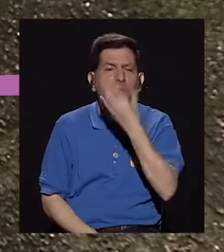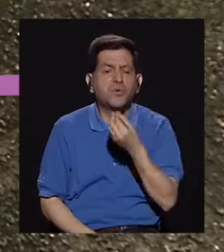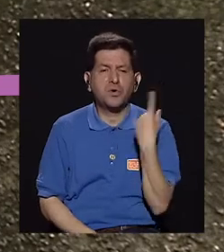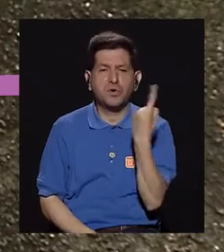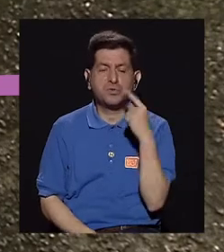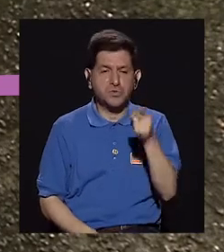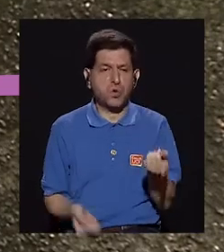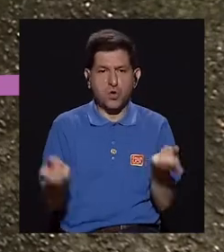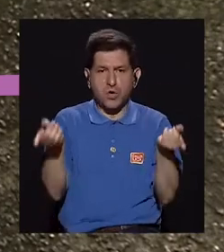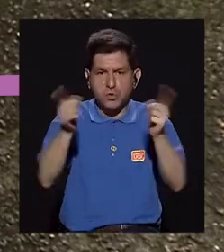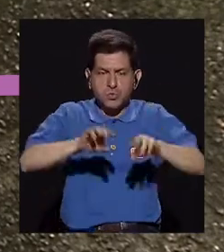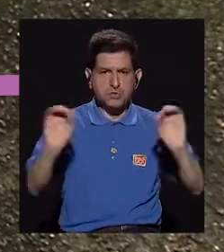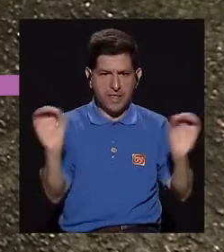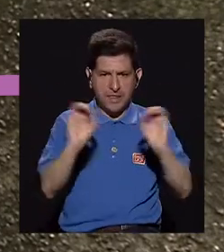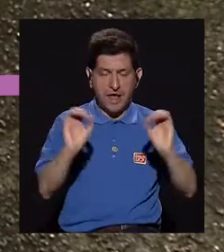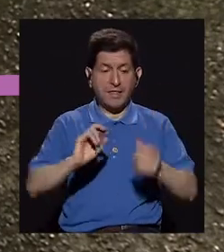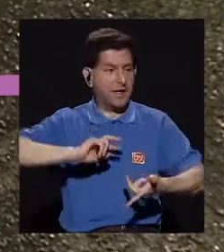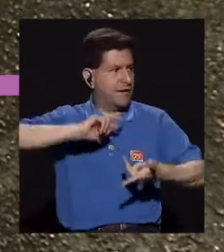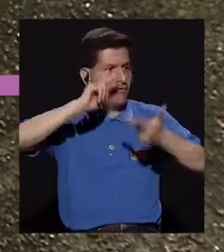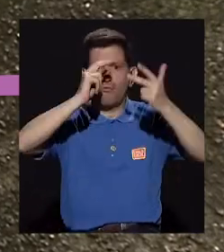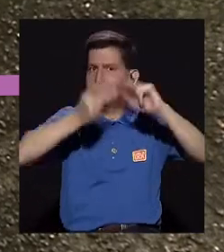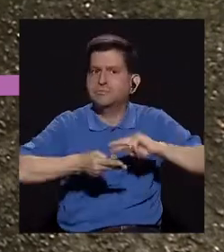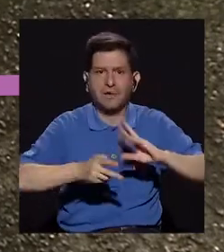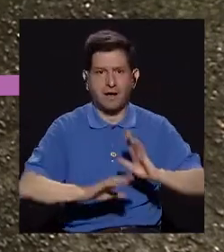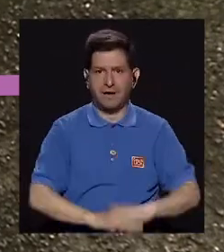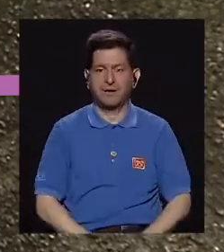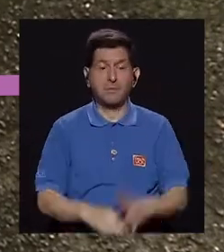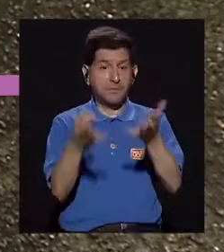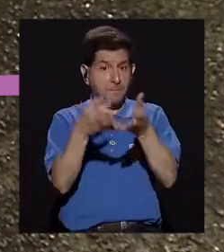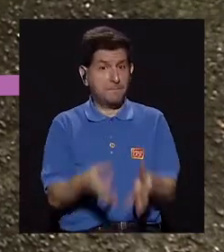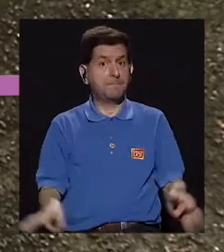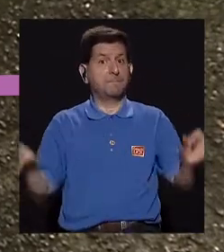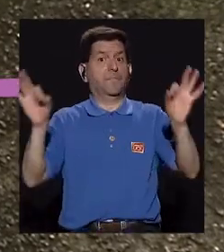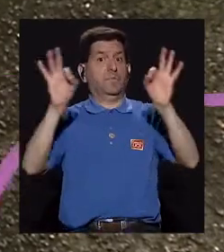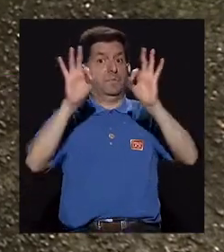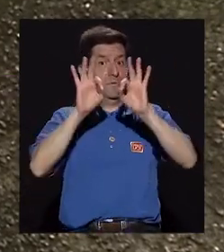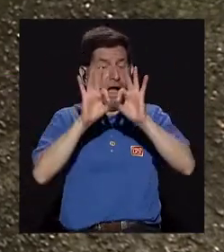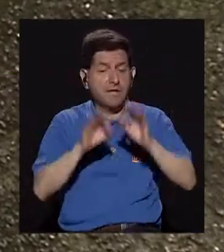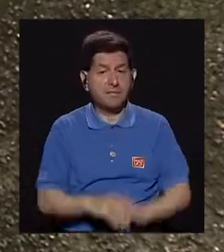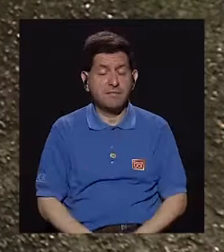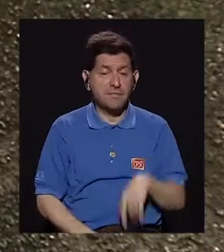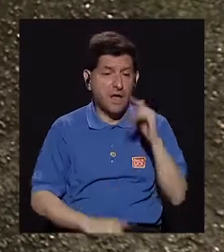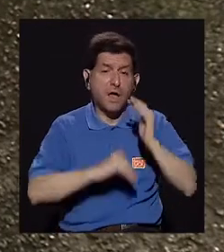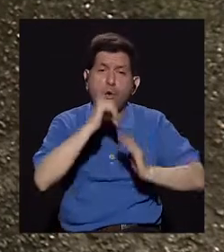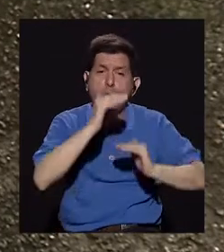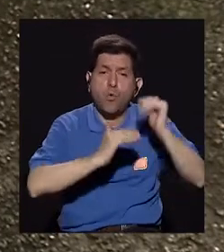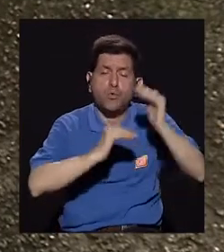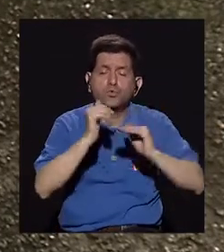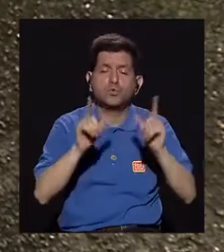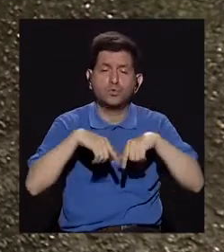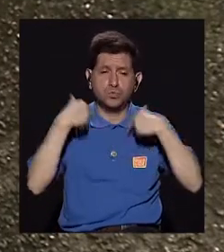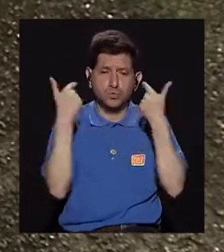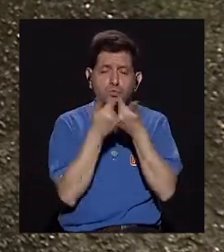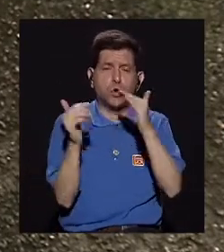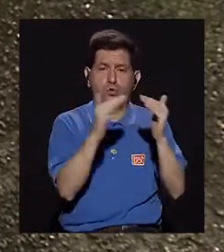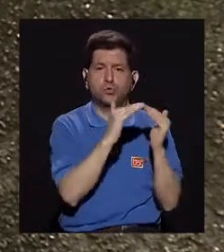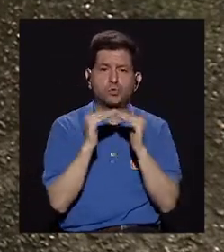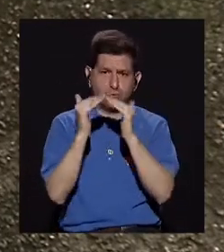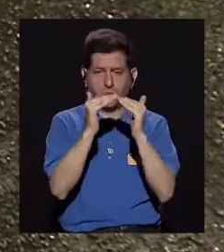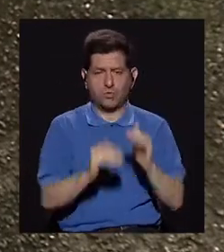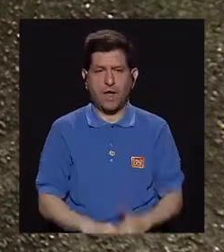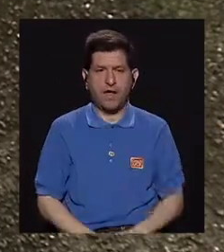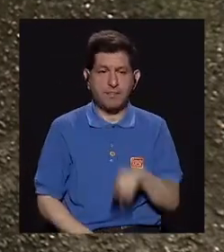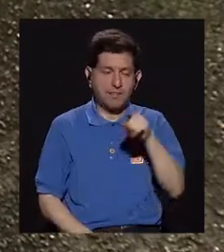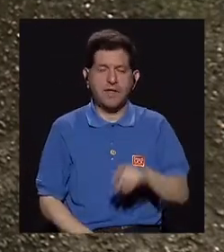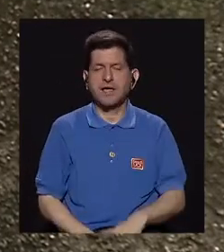pase nada. Y es precisamente todo lo contrario por la importancia que tiene en esa construcción colectiva de la ciudad,